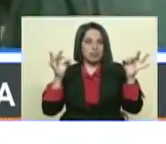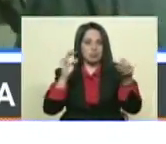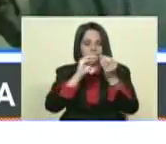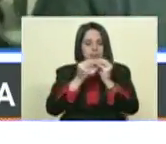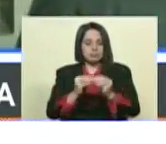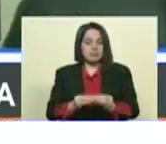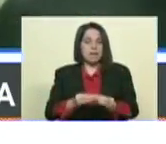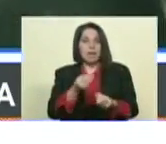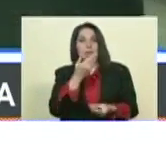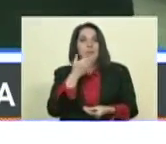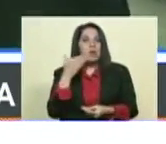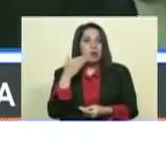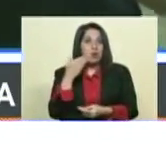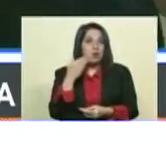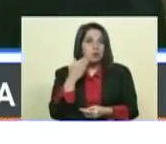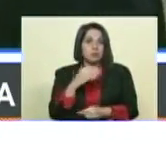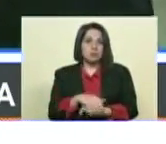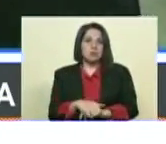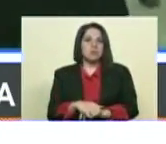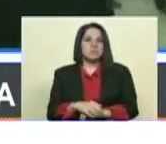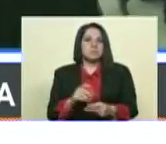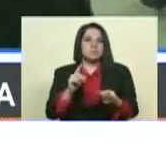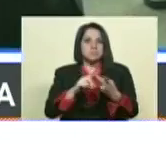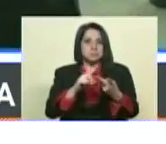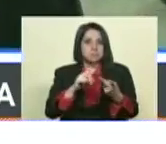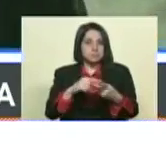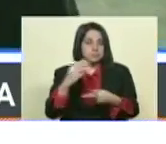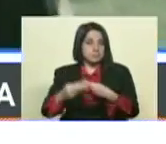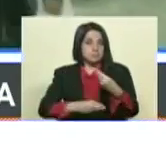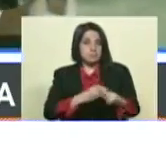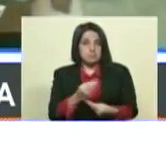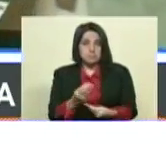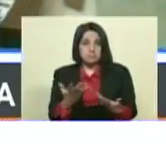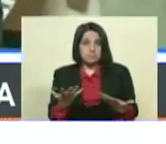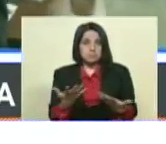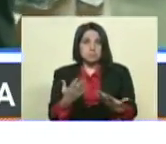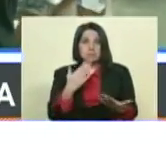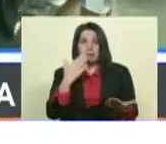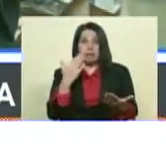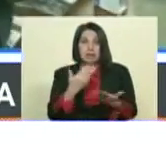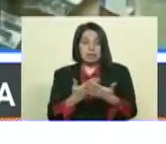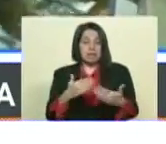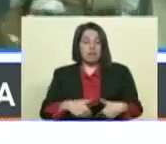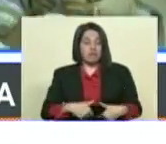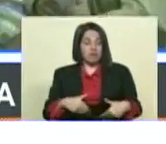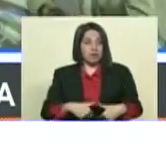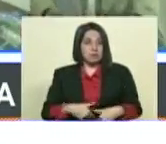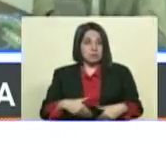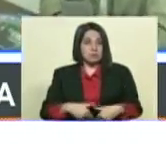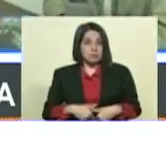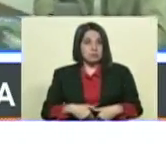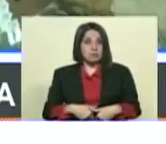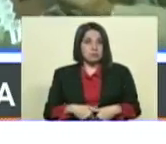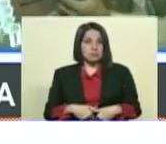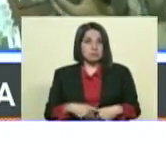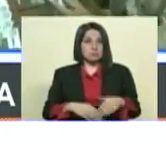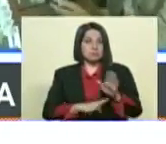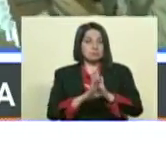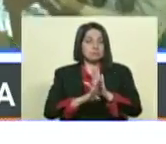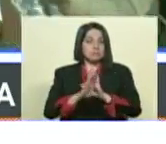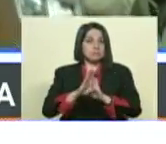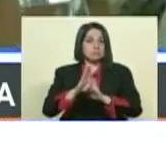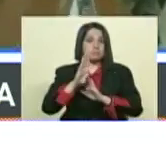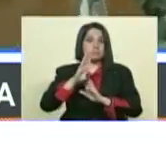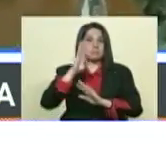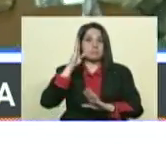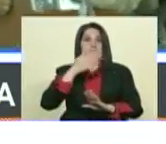mejorando. La segunda tarea que hemos hecho en estos cuadrantes de paz, y ha sido gracias al esfuerzo que usted ha venido desarrollando, es que